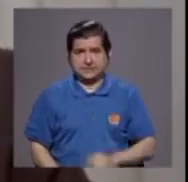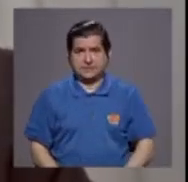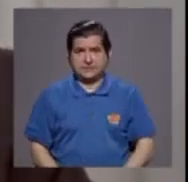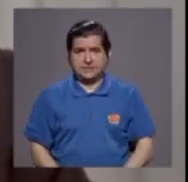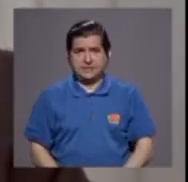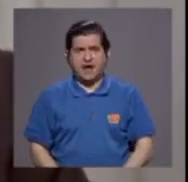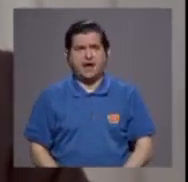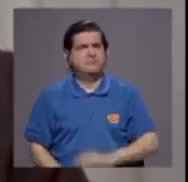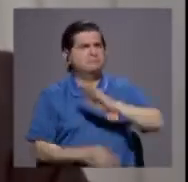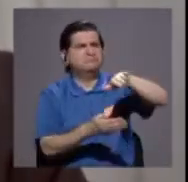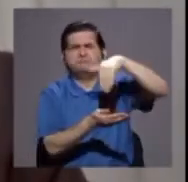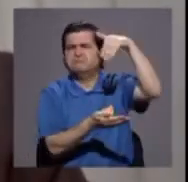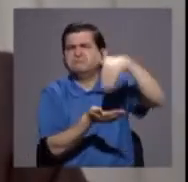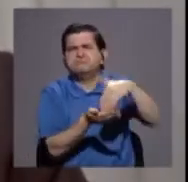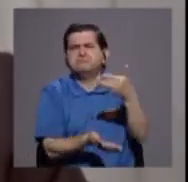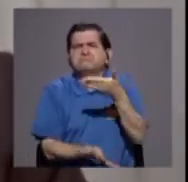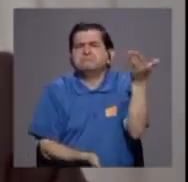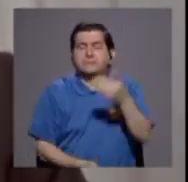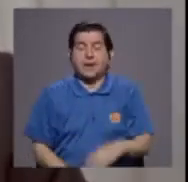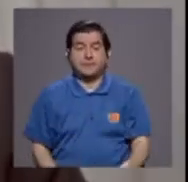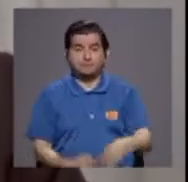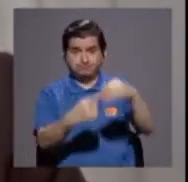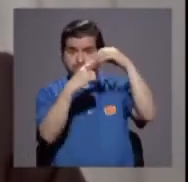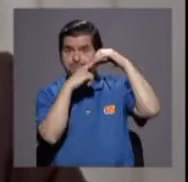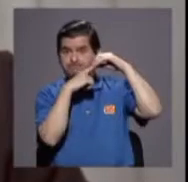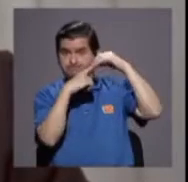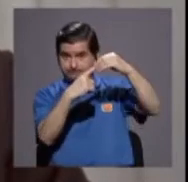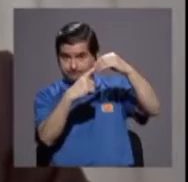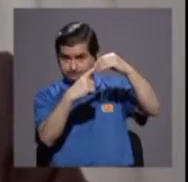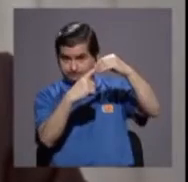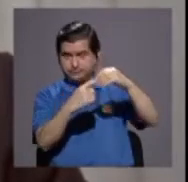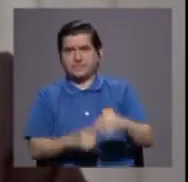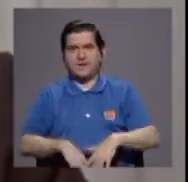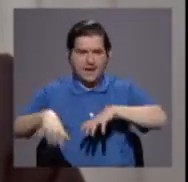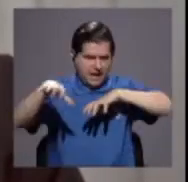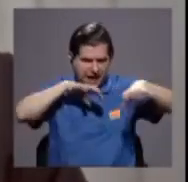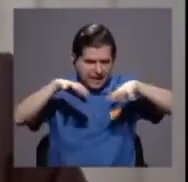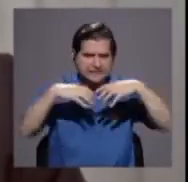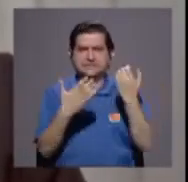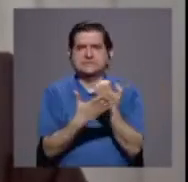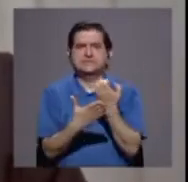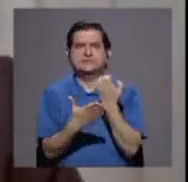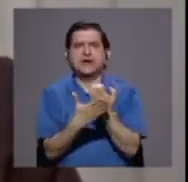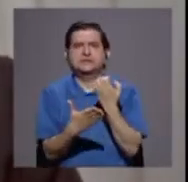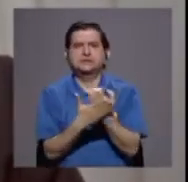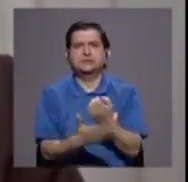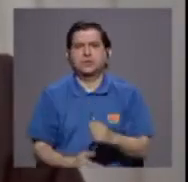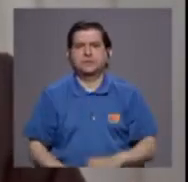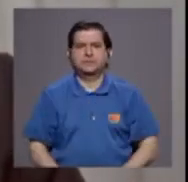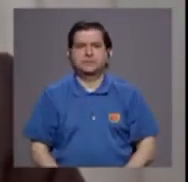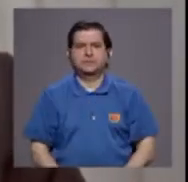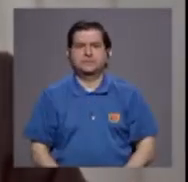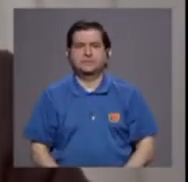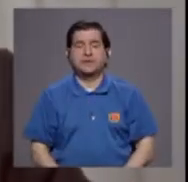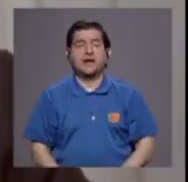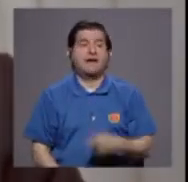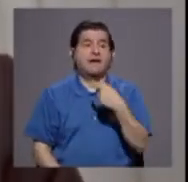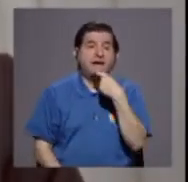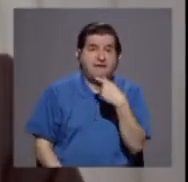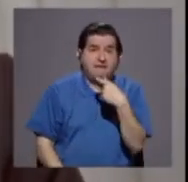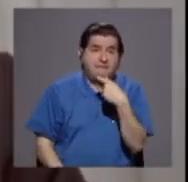estaba centrada principalmente en reactivación económica, lo que en inglés